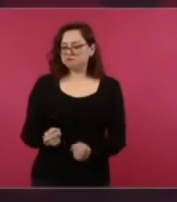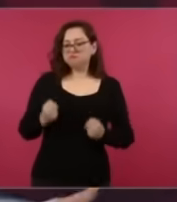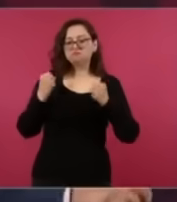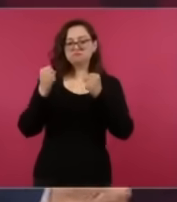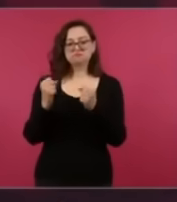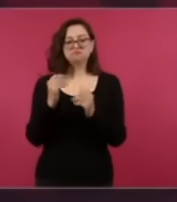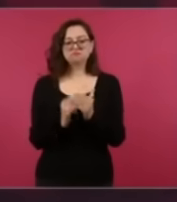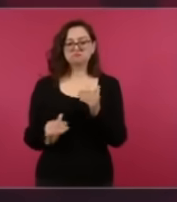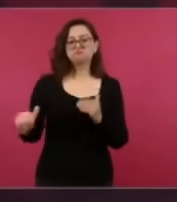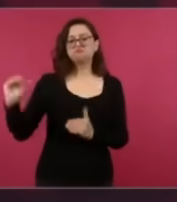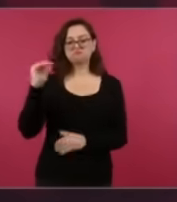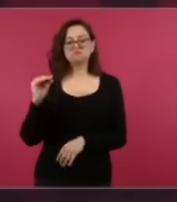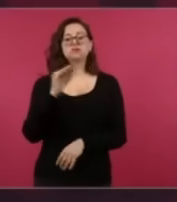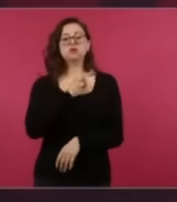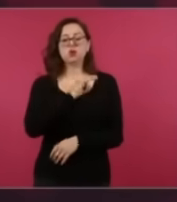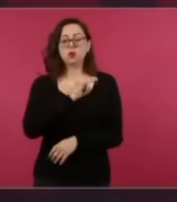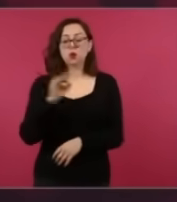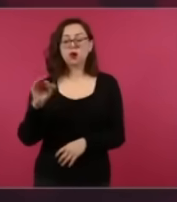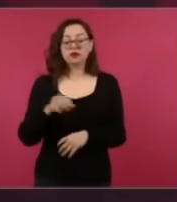Esa es la clave.